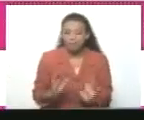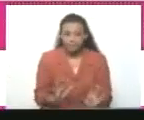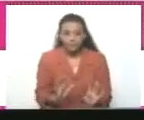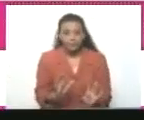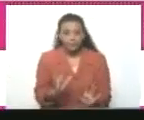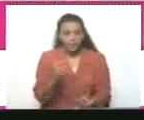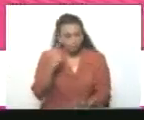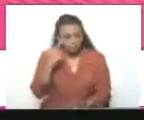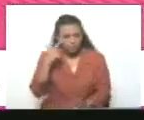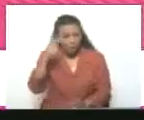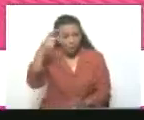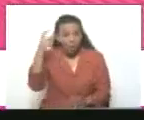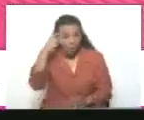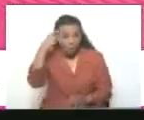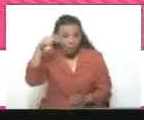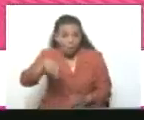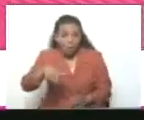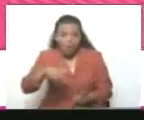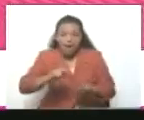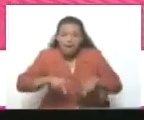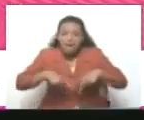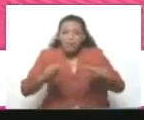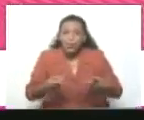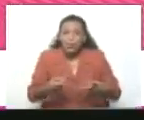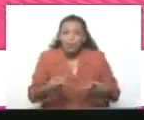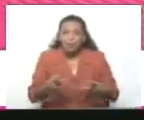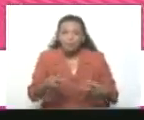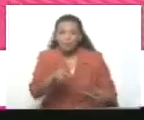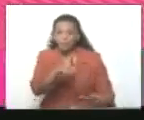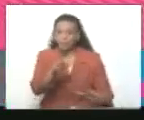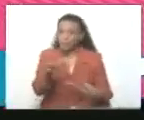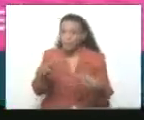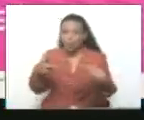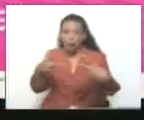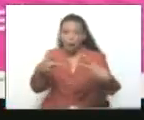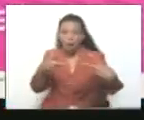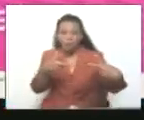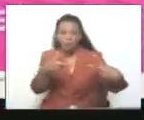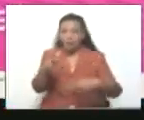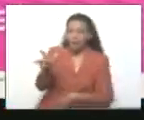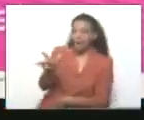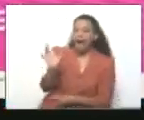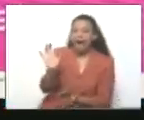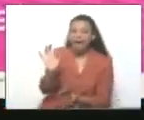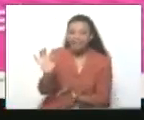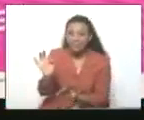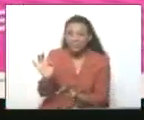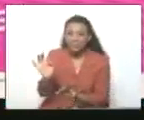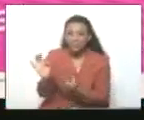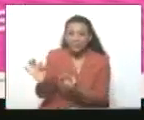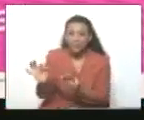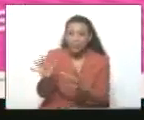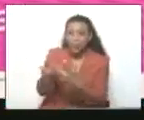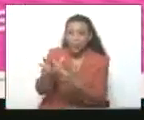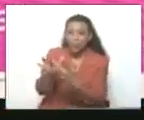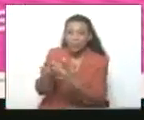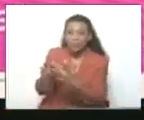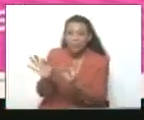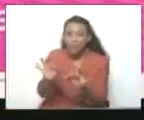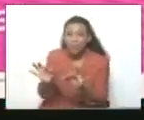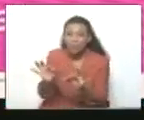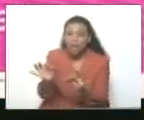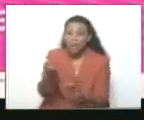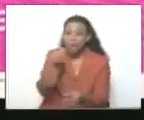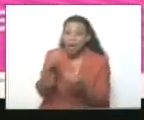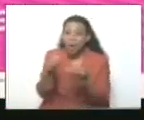hoy hice una renovación parcial, me voy para esta cámara, 1, 2, 3, hice una renovación parcial del